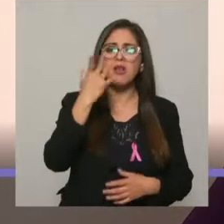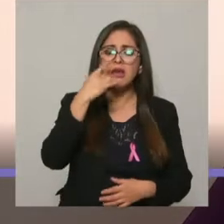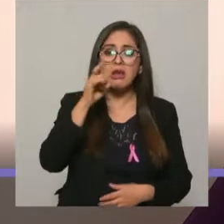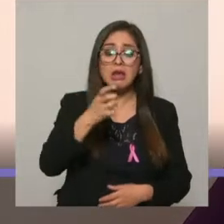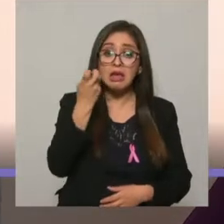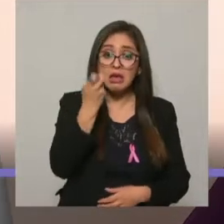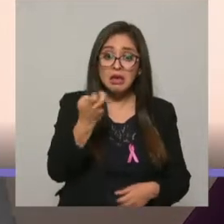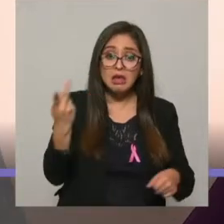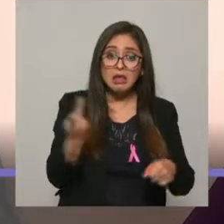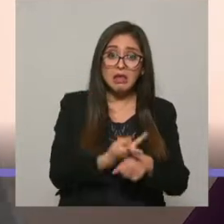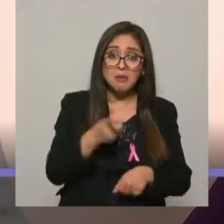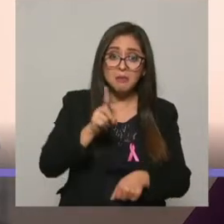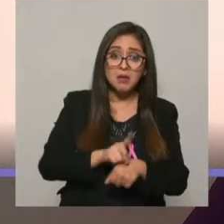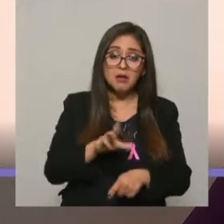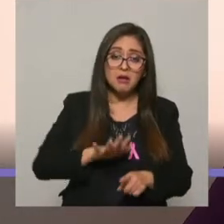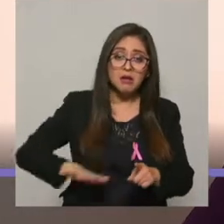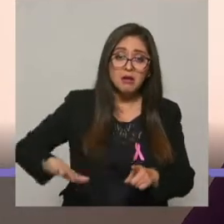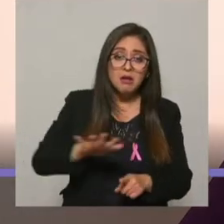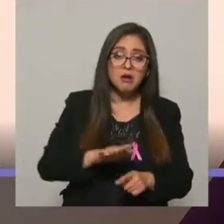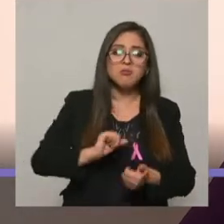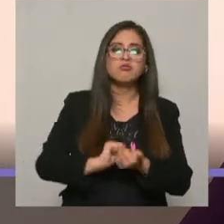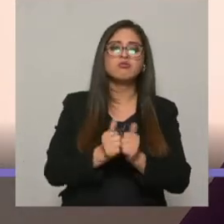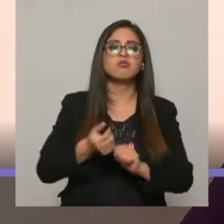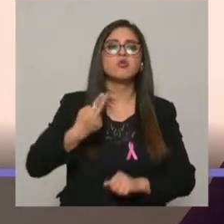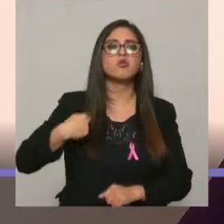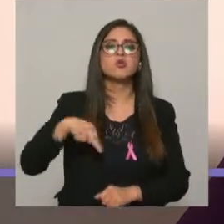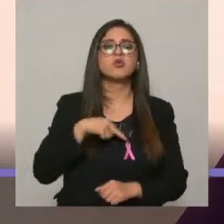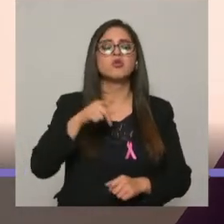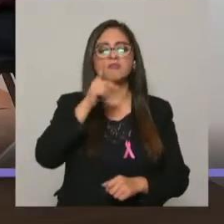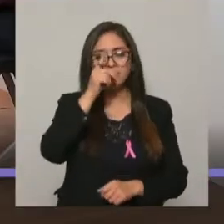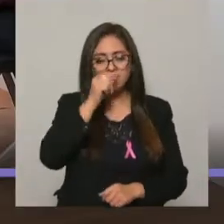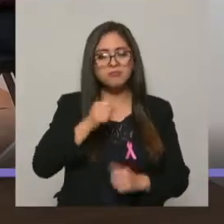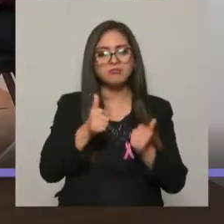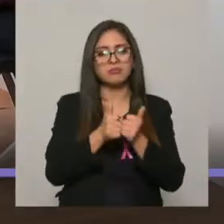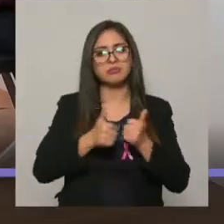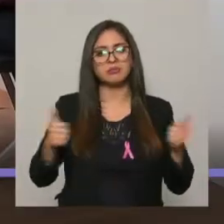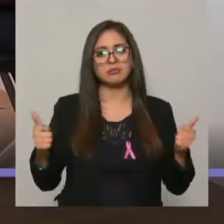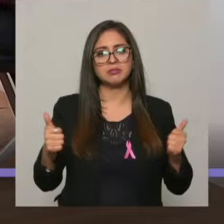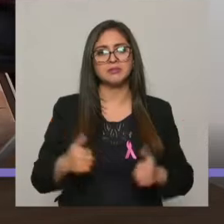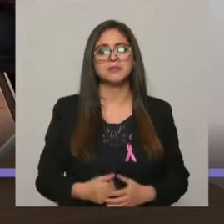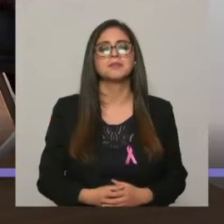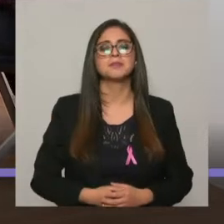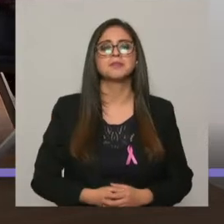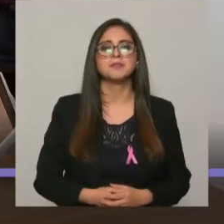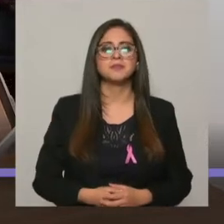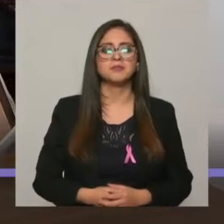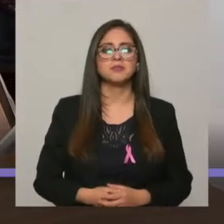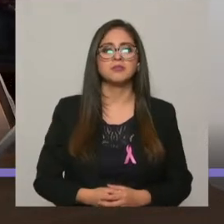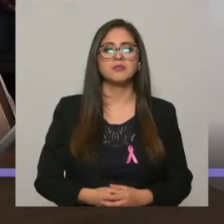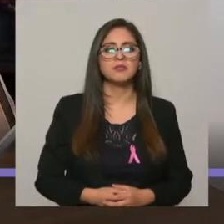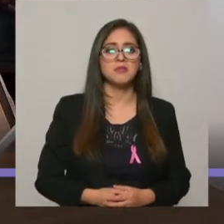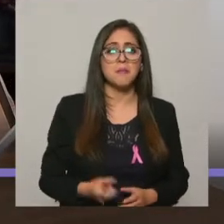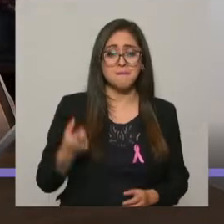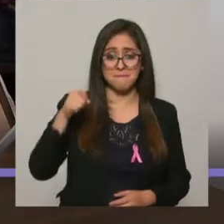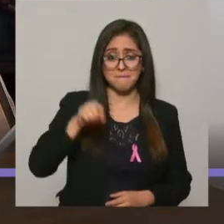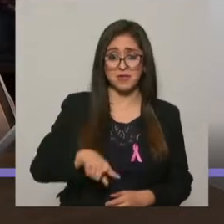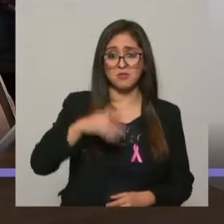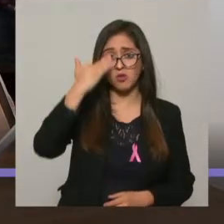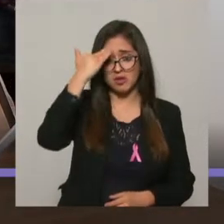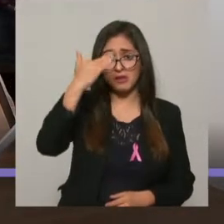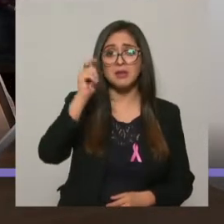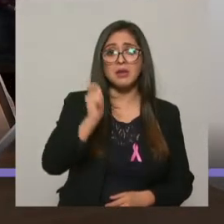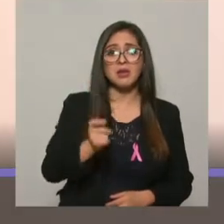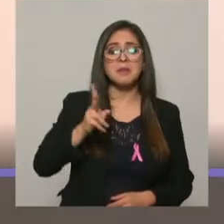ahí, pues, recaen sobre nosotros. Los separan. Y justamente Lo que sucede aquí es que mi abuela